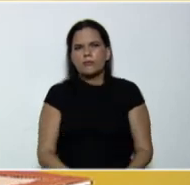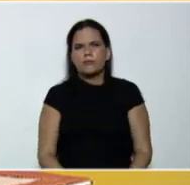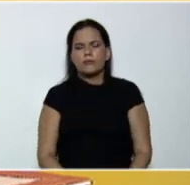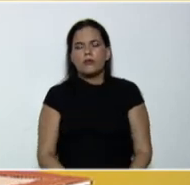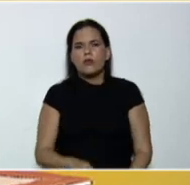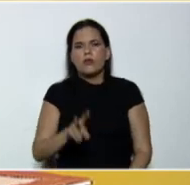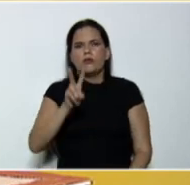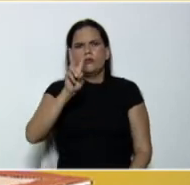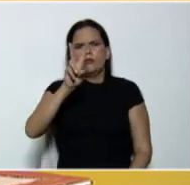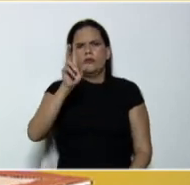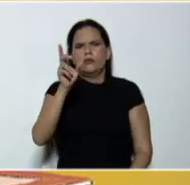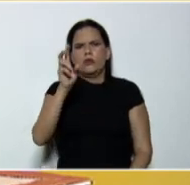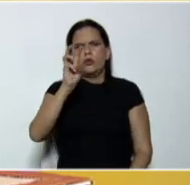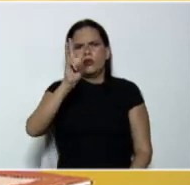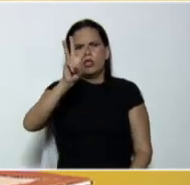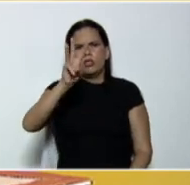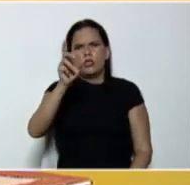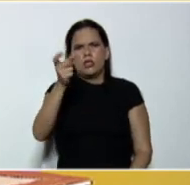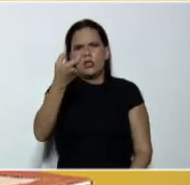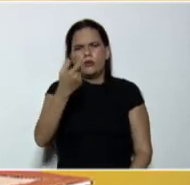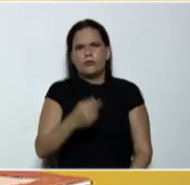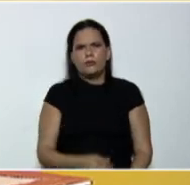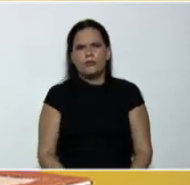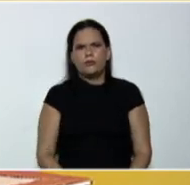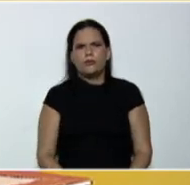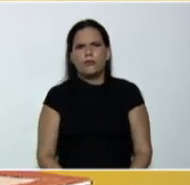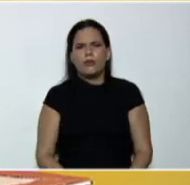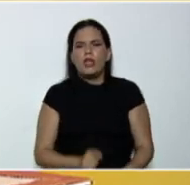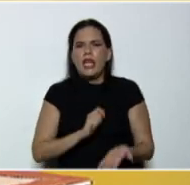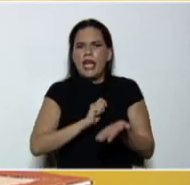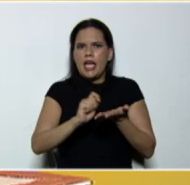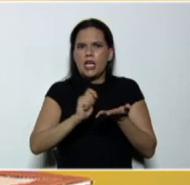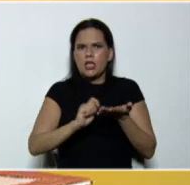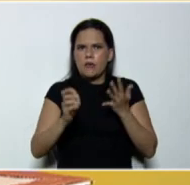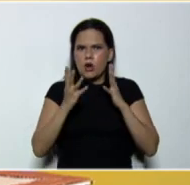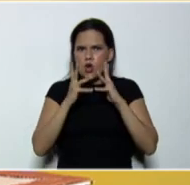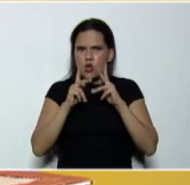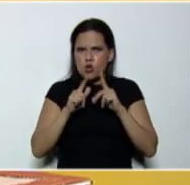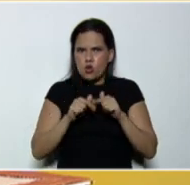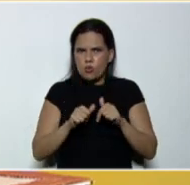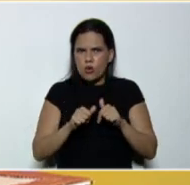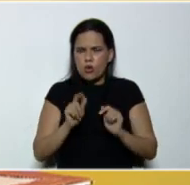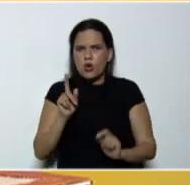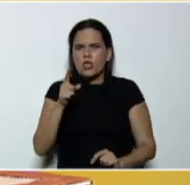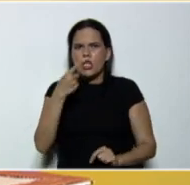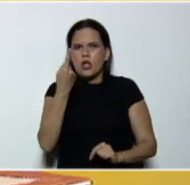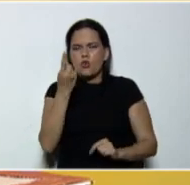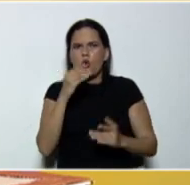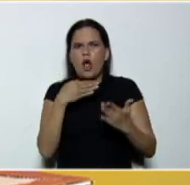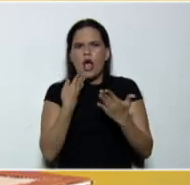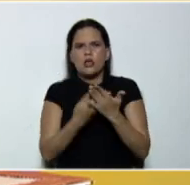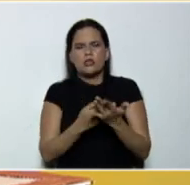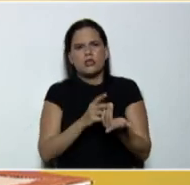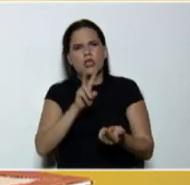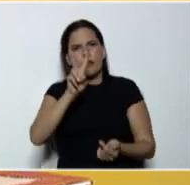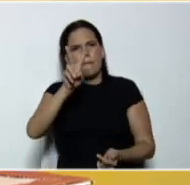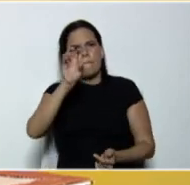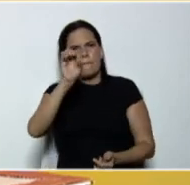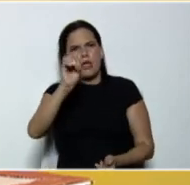Para segundo grado y tercero, escribe los números del 1 al 20.